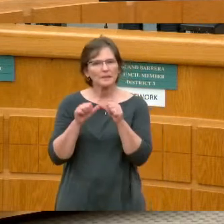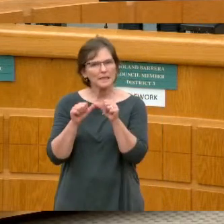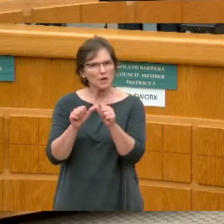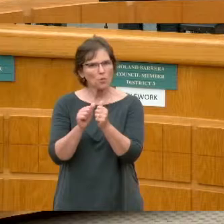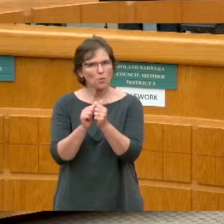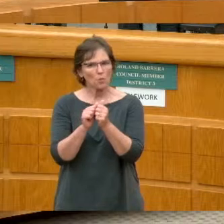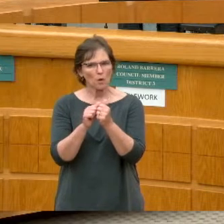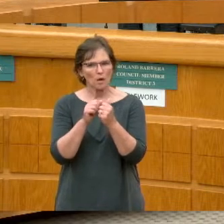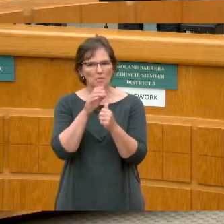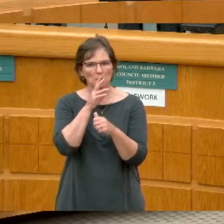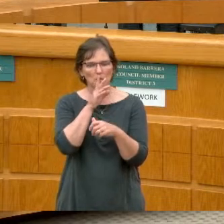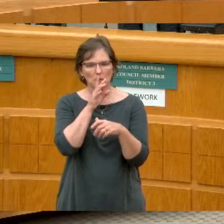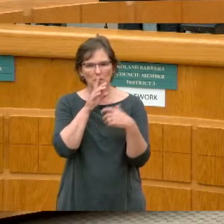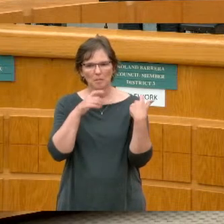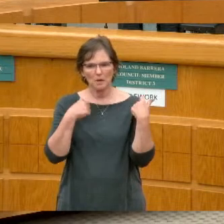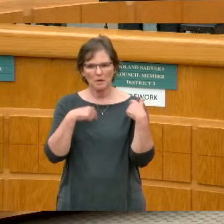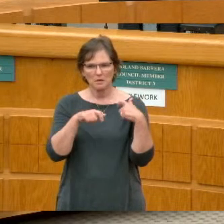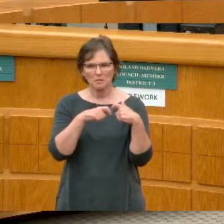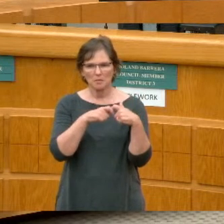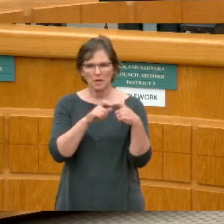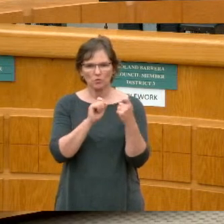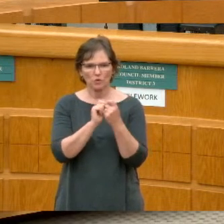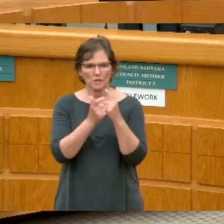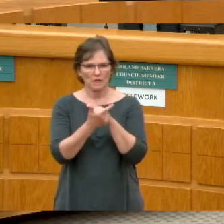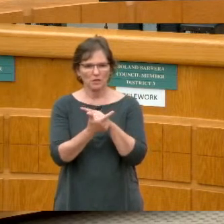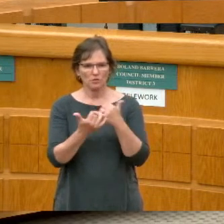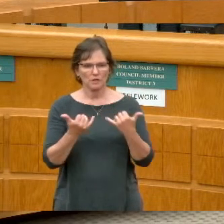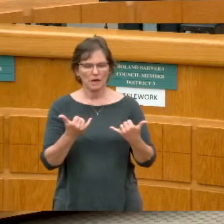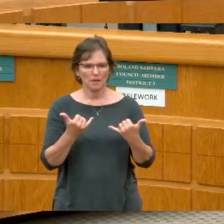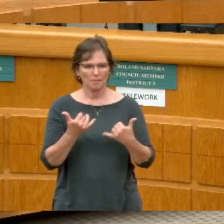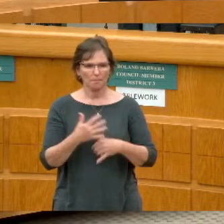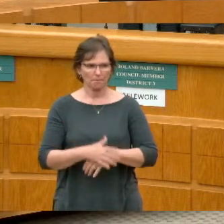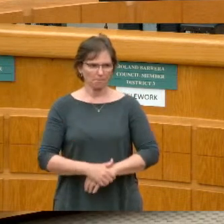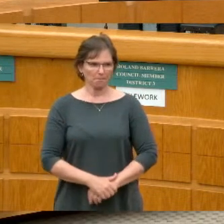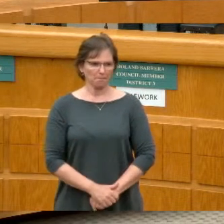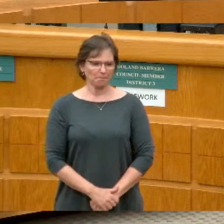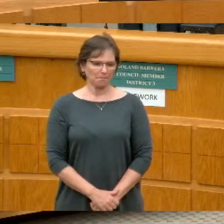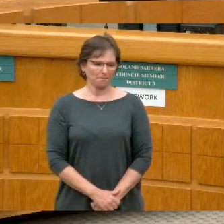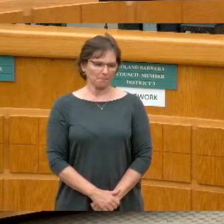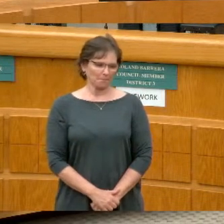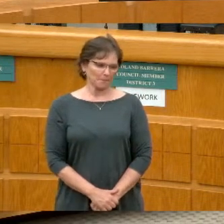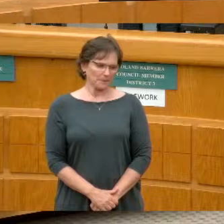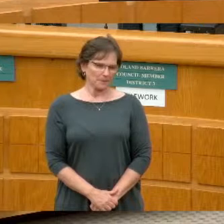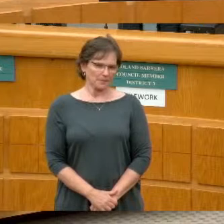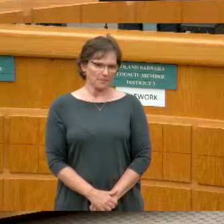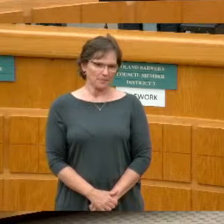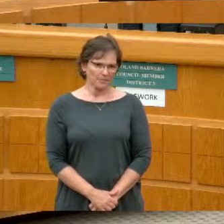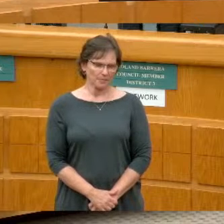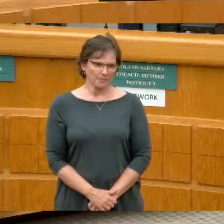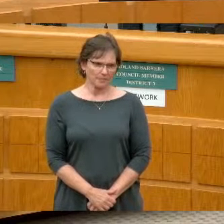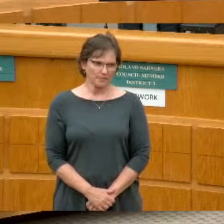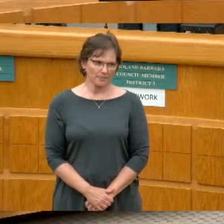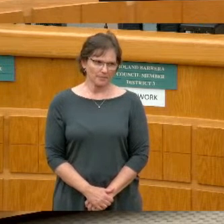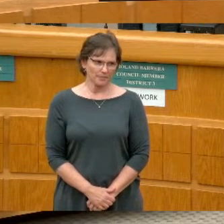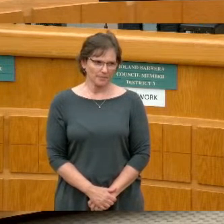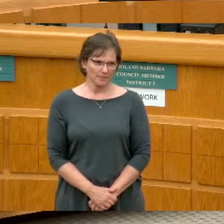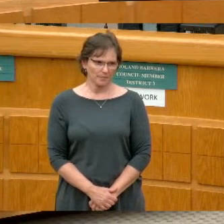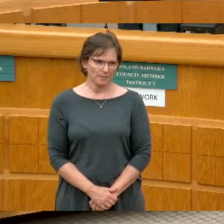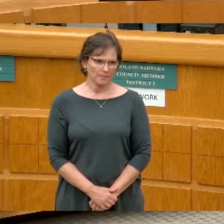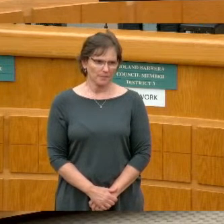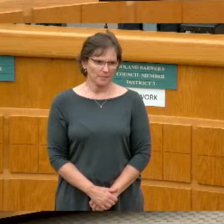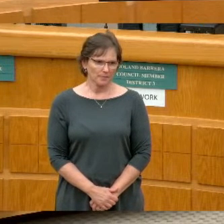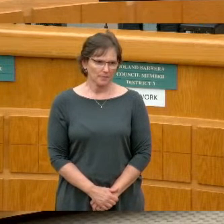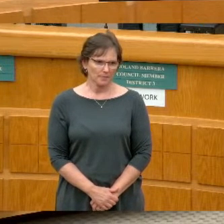70 días. Si las cifras continúan aumentando, los fallecimientos también van a aumentar, hasta 700 casos nuevos en nuestra área, así está